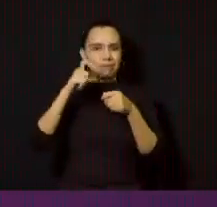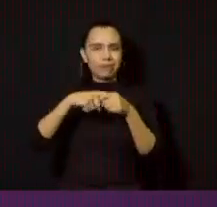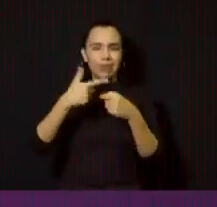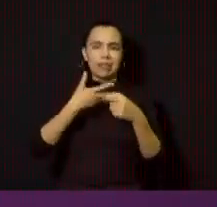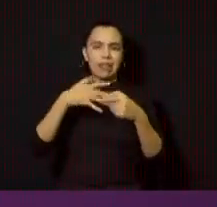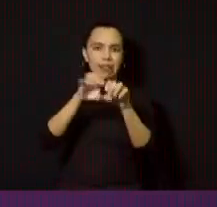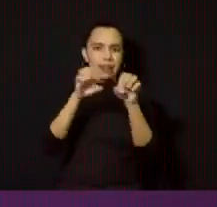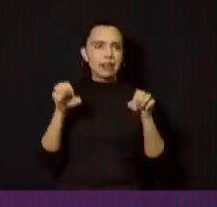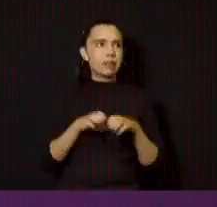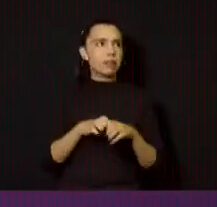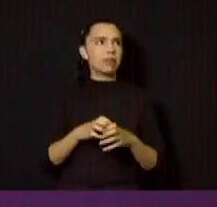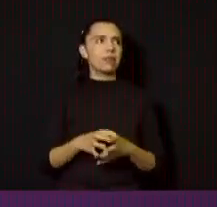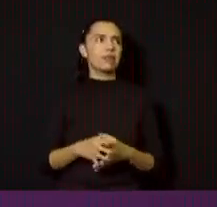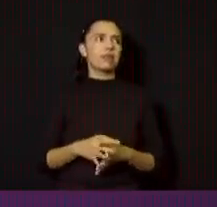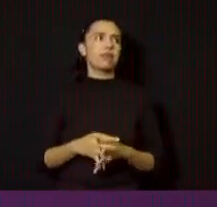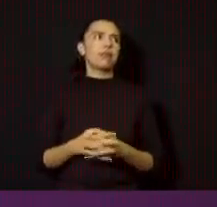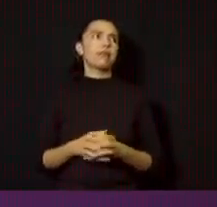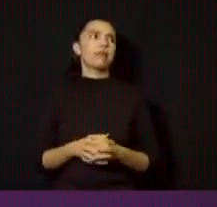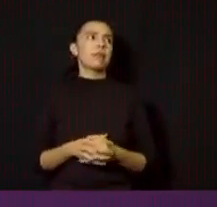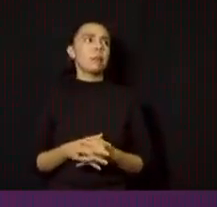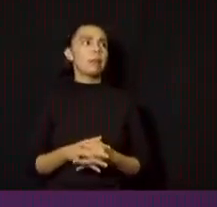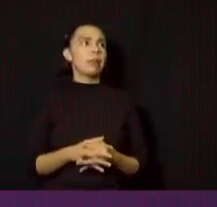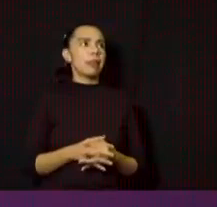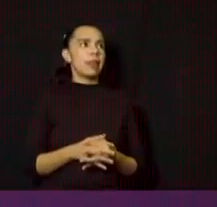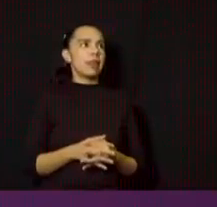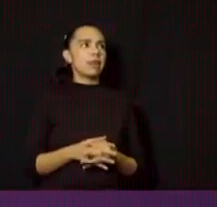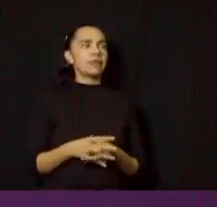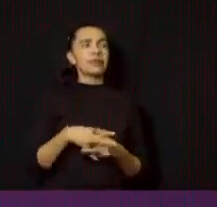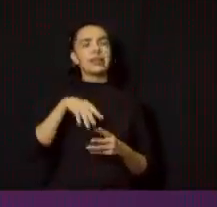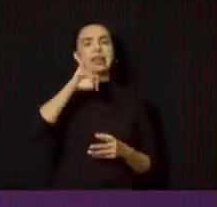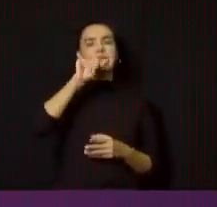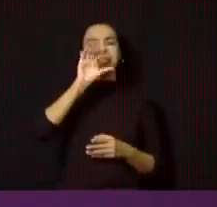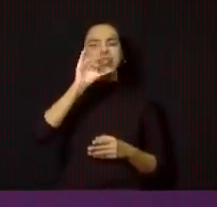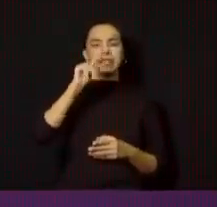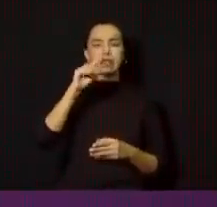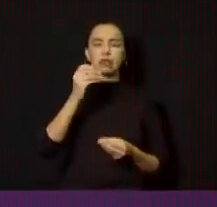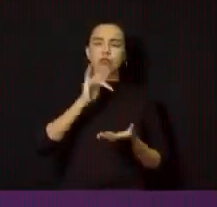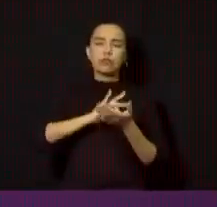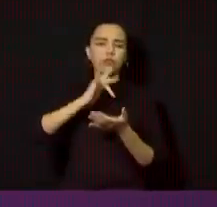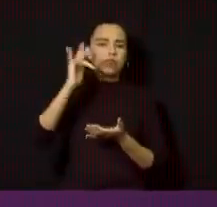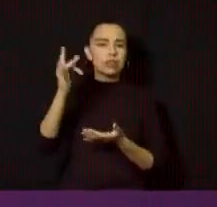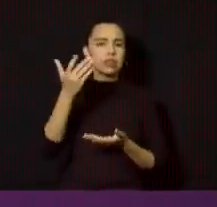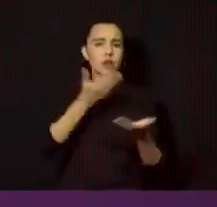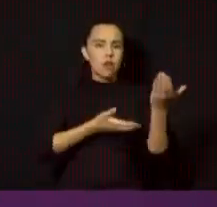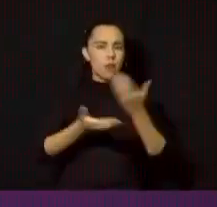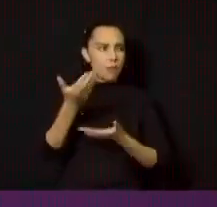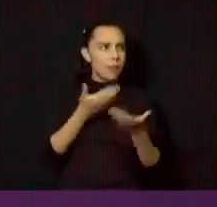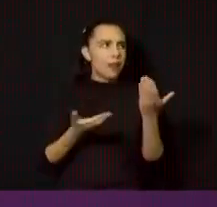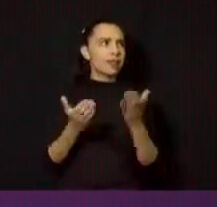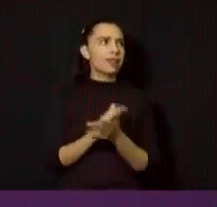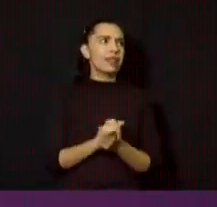organización. Así es que, Jacinto, muchísimas gracias otra vez por compartir. Creo que